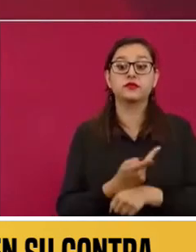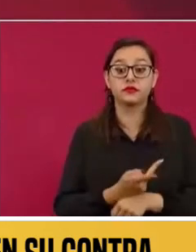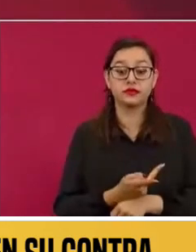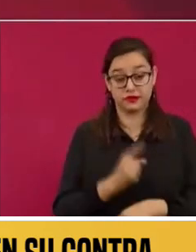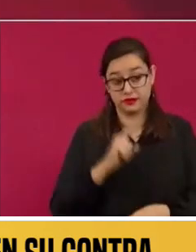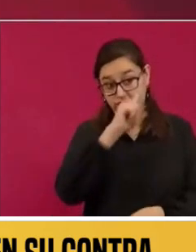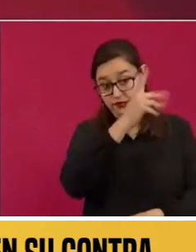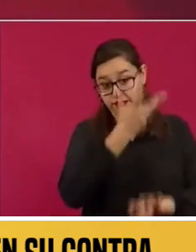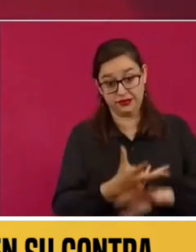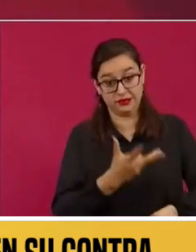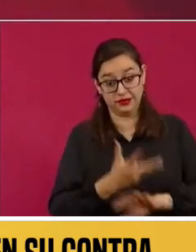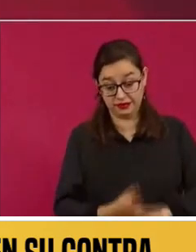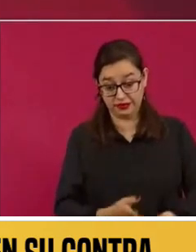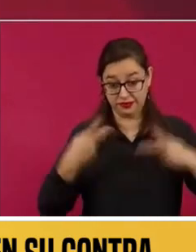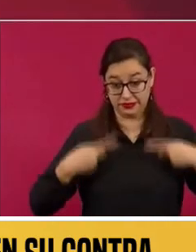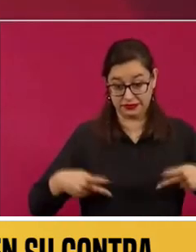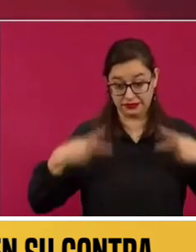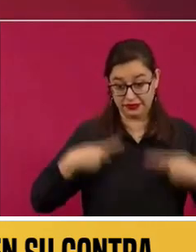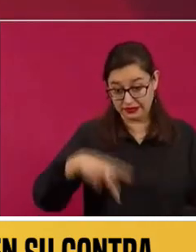mexico-estadounidenses,